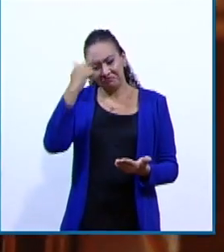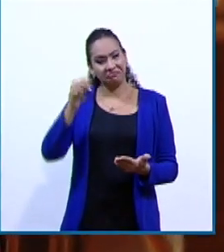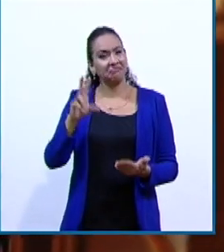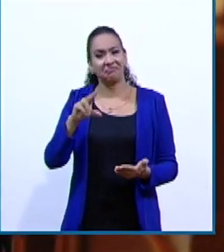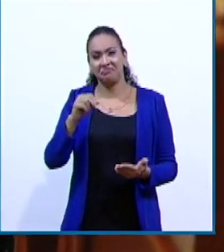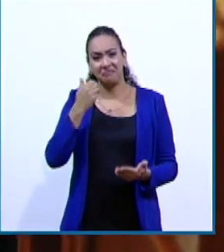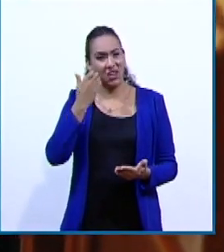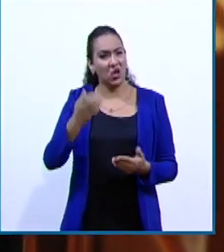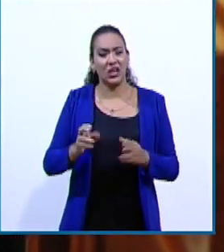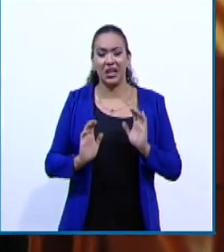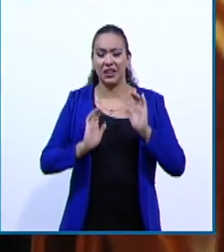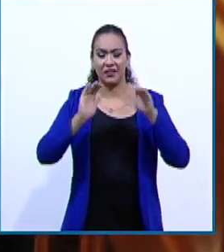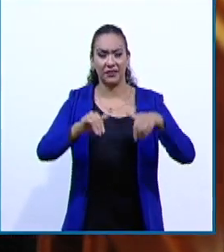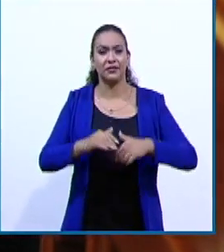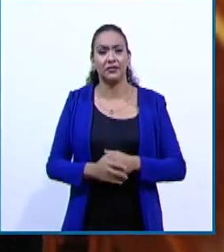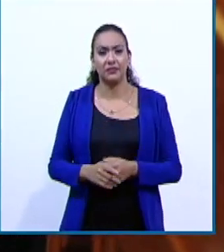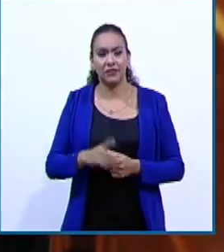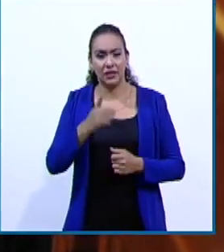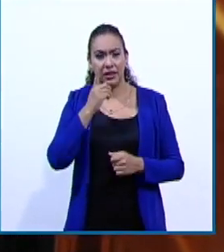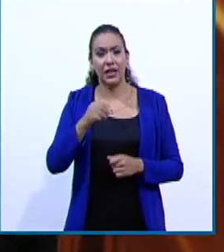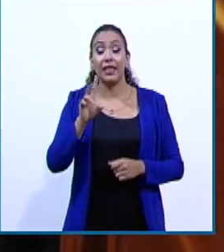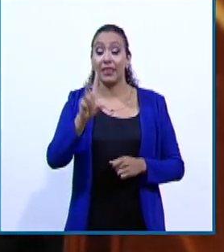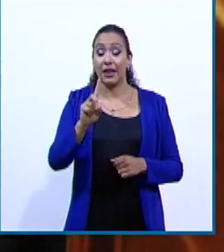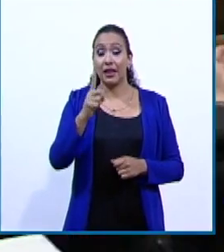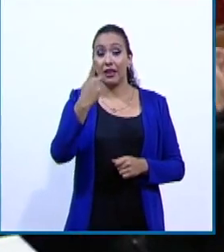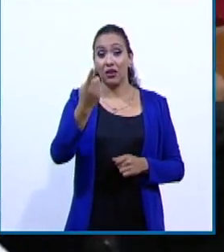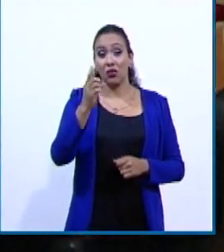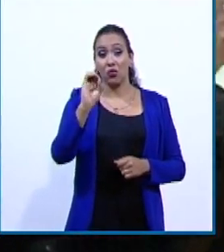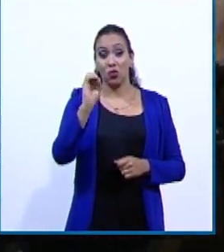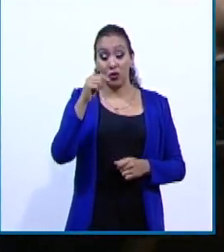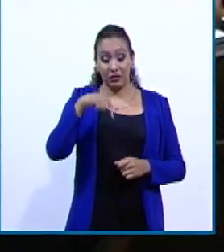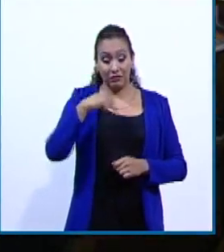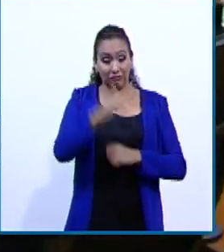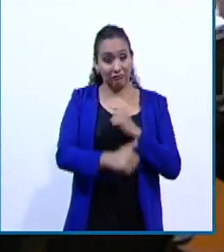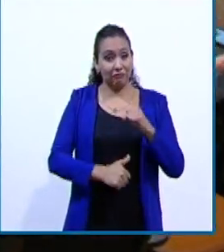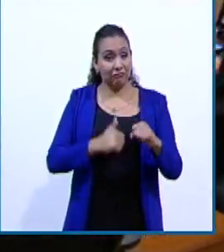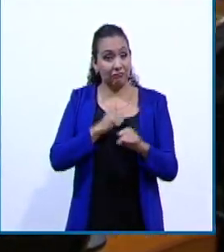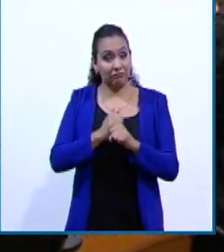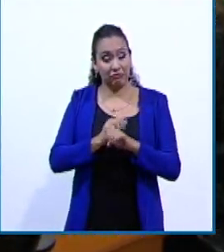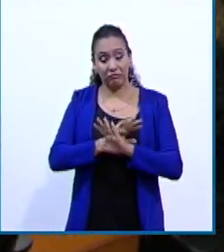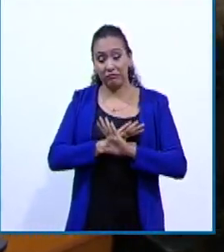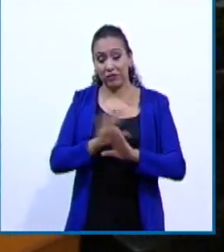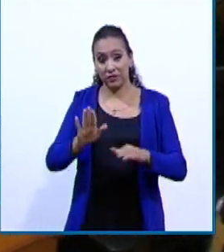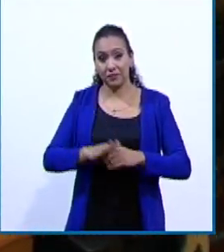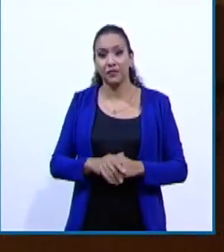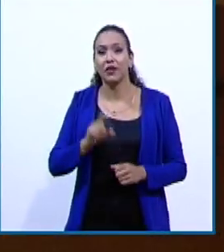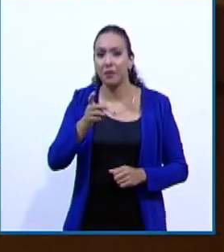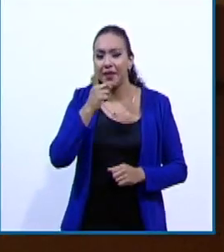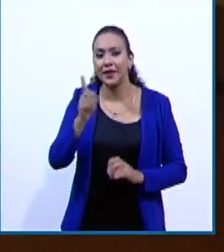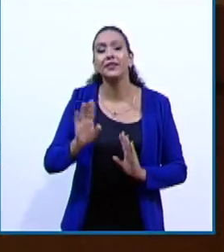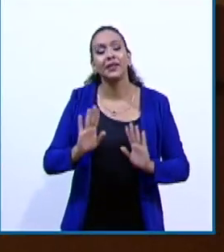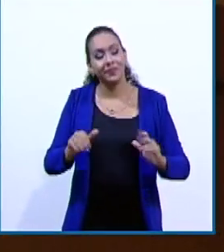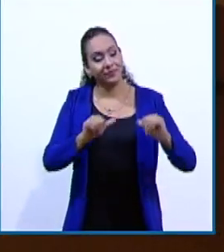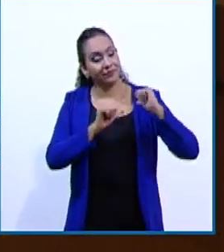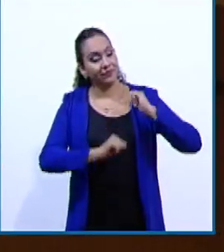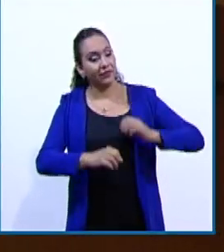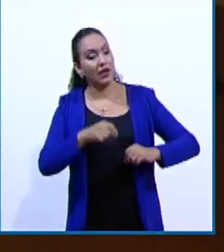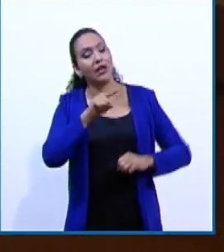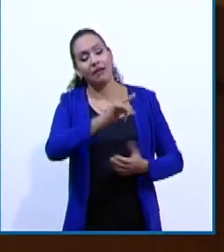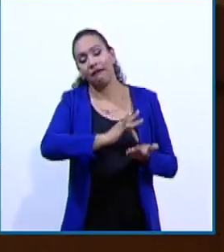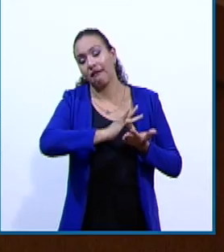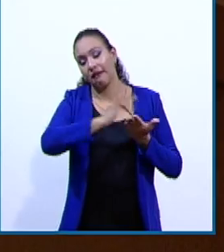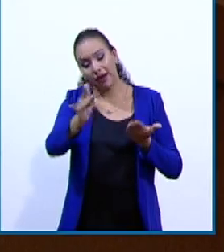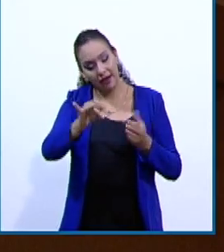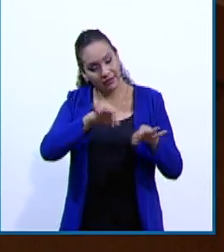como fecha de conclusión de su encargo el 31 de octubre del presente año. Asimismo, agradece al Poder Judicial por los